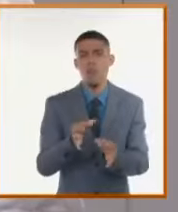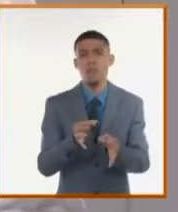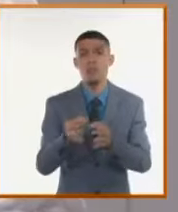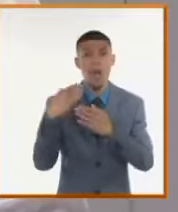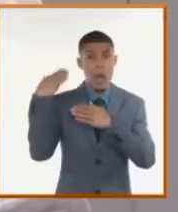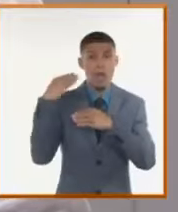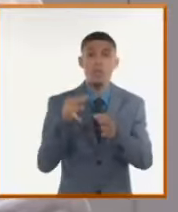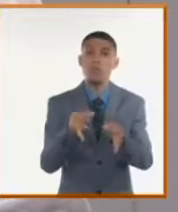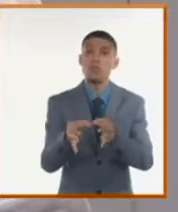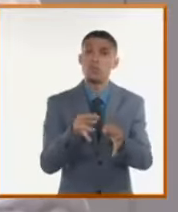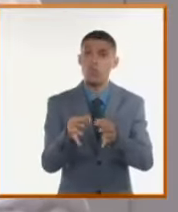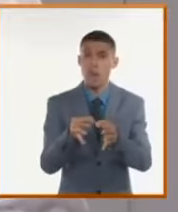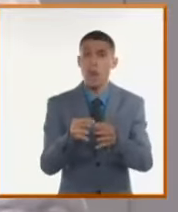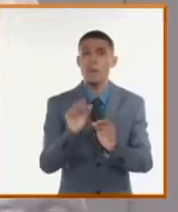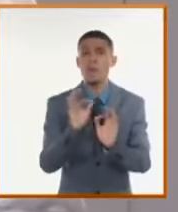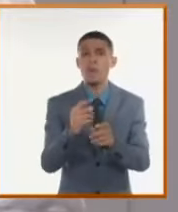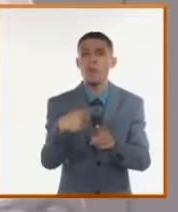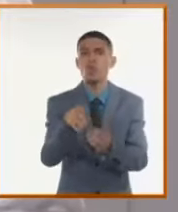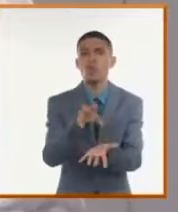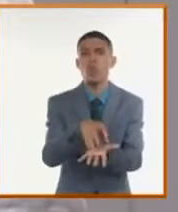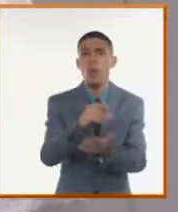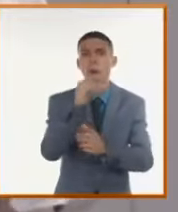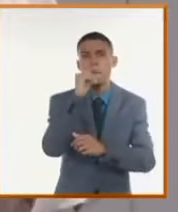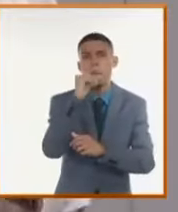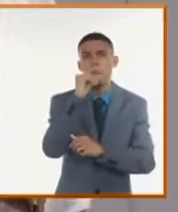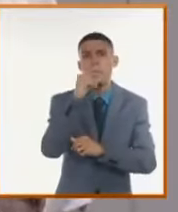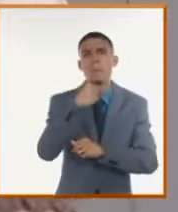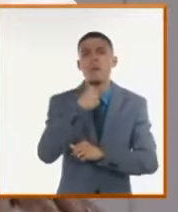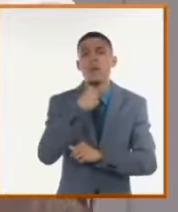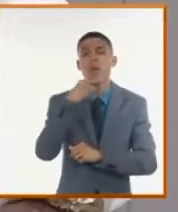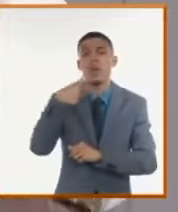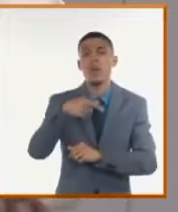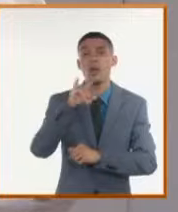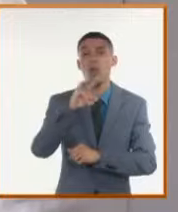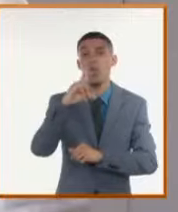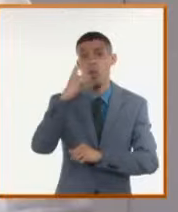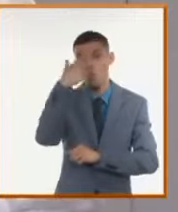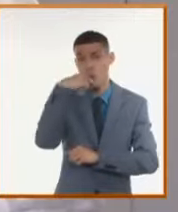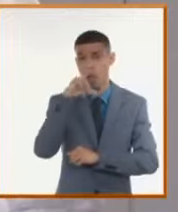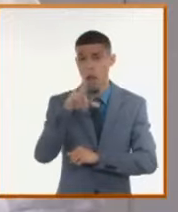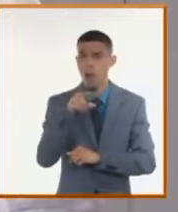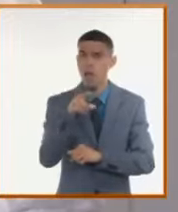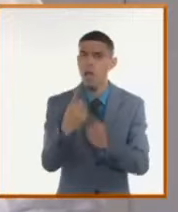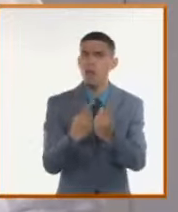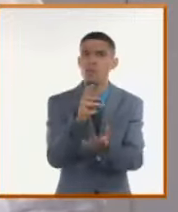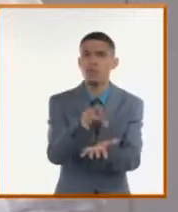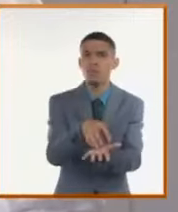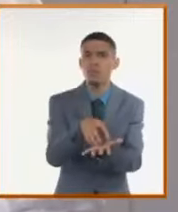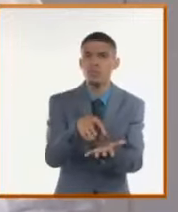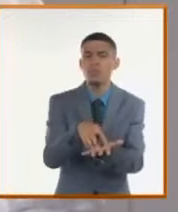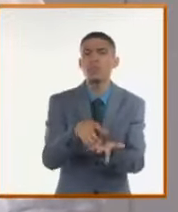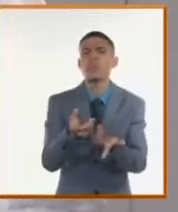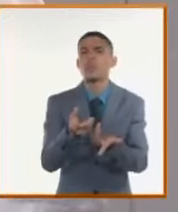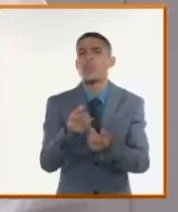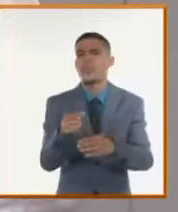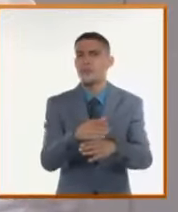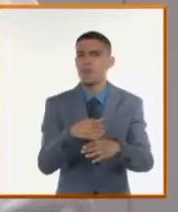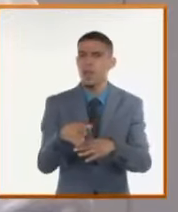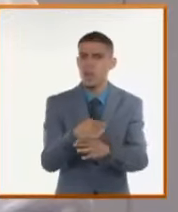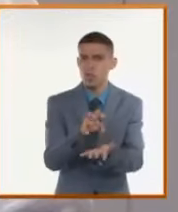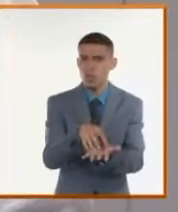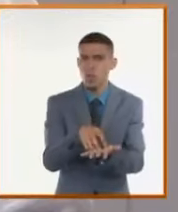servicios que iban hasta jucar por la línea de Rincón y pasaban por las localidades de los pinos calabazar o sea un grupo